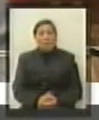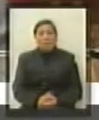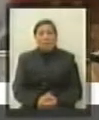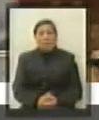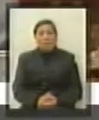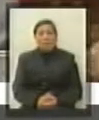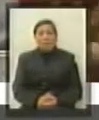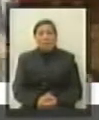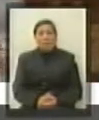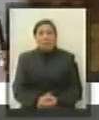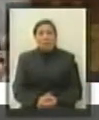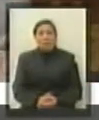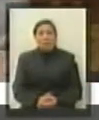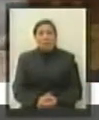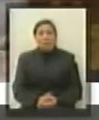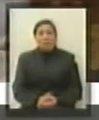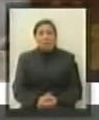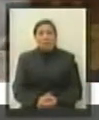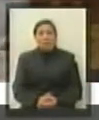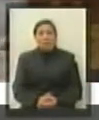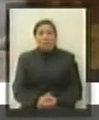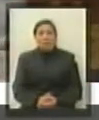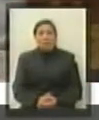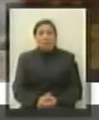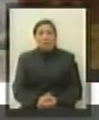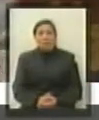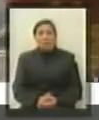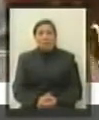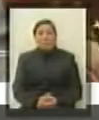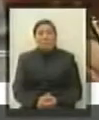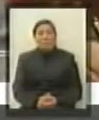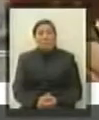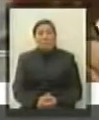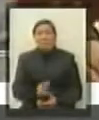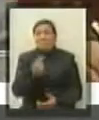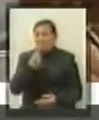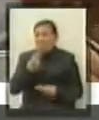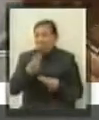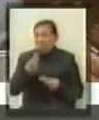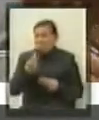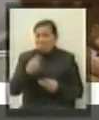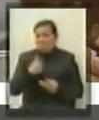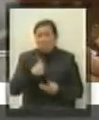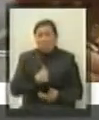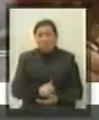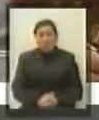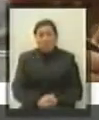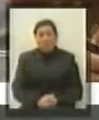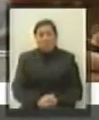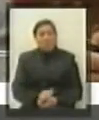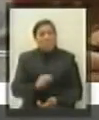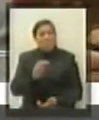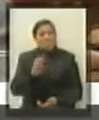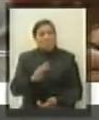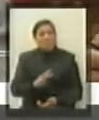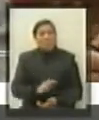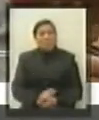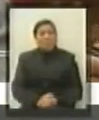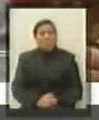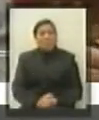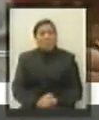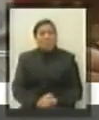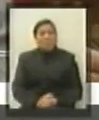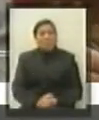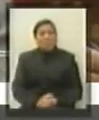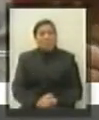El Poder Ejecutivo al día siguiente, señores, los señores me visitaron a mí el día martes, tuve que